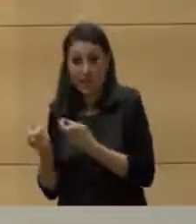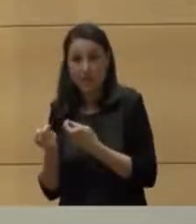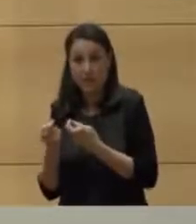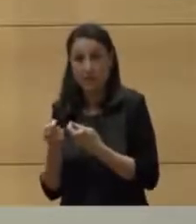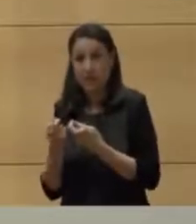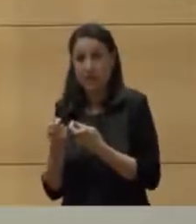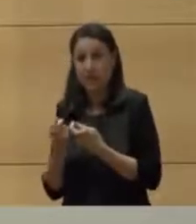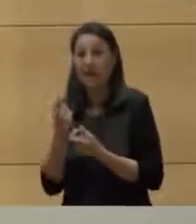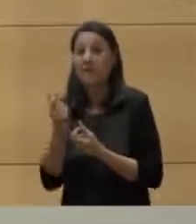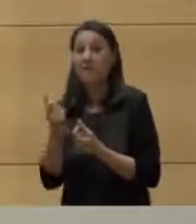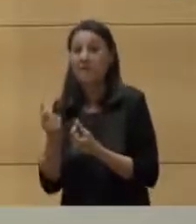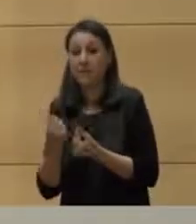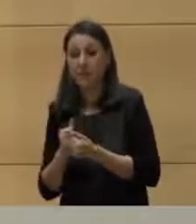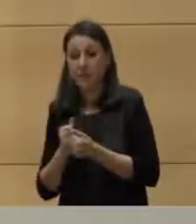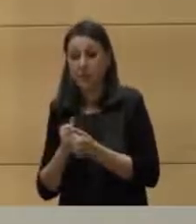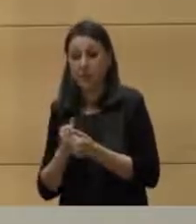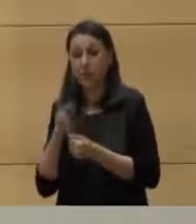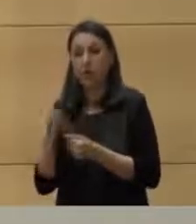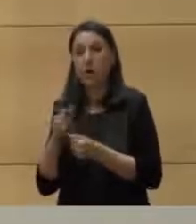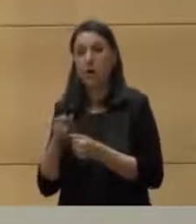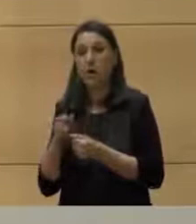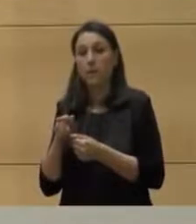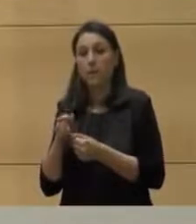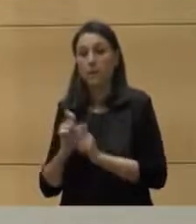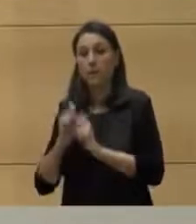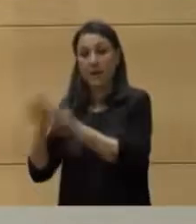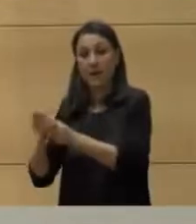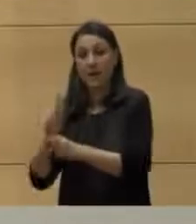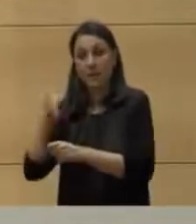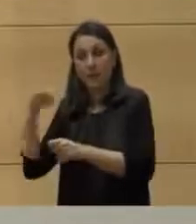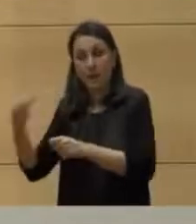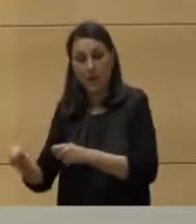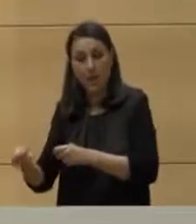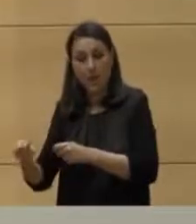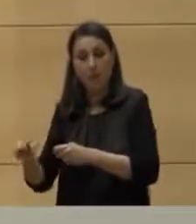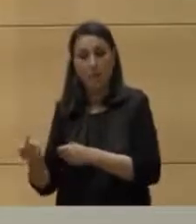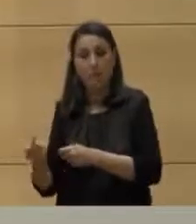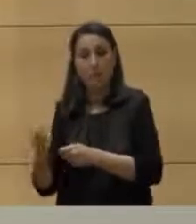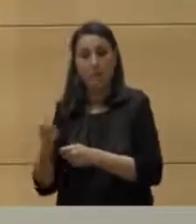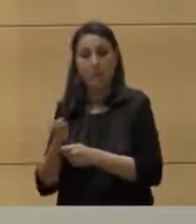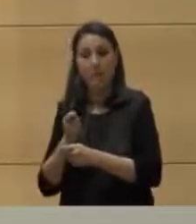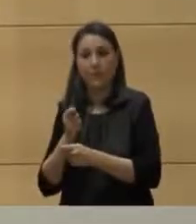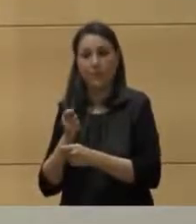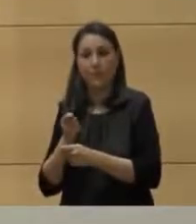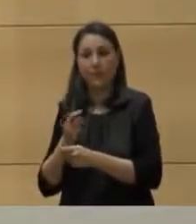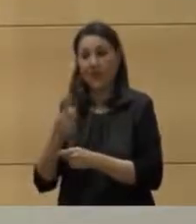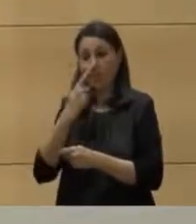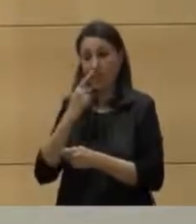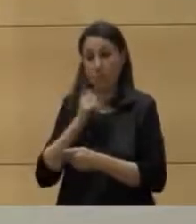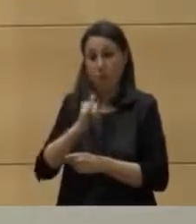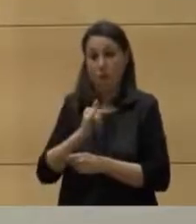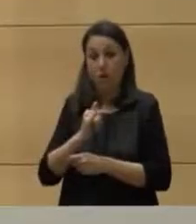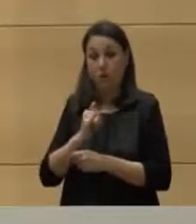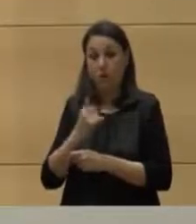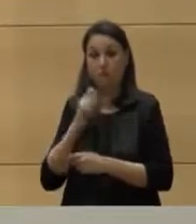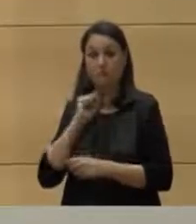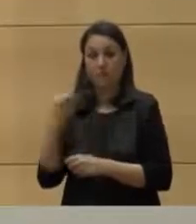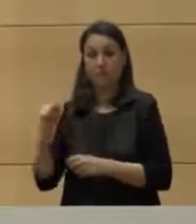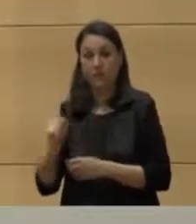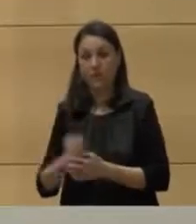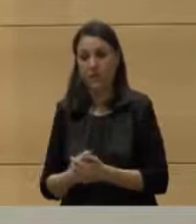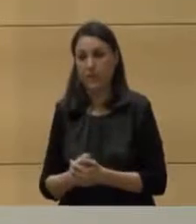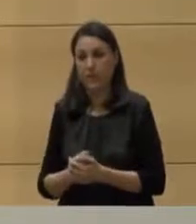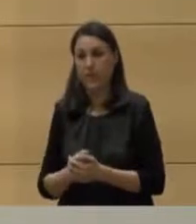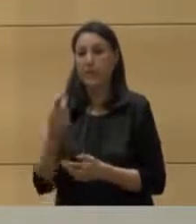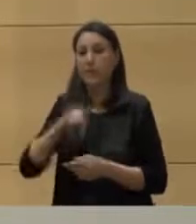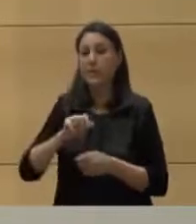dispongan de menos poder político o de menos competencias. Y hay otra razón que pocas veces sale. El poder